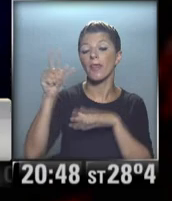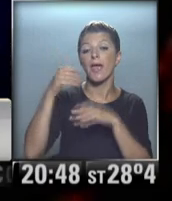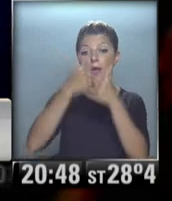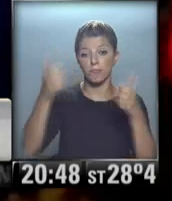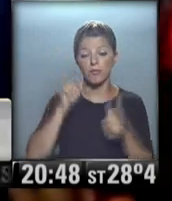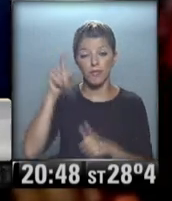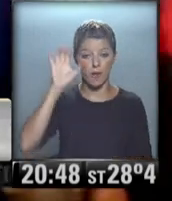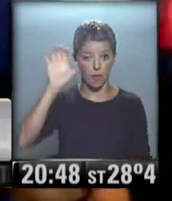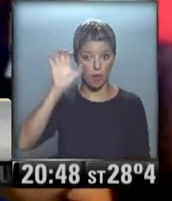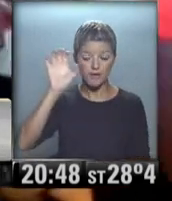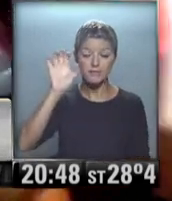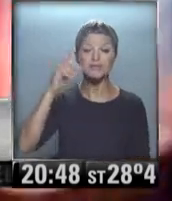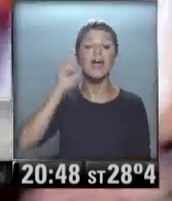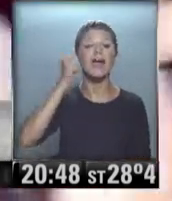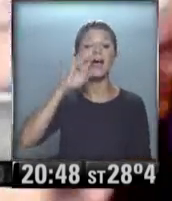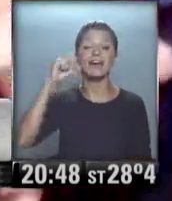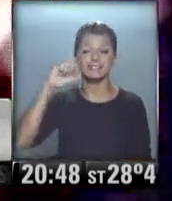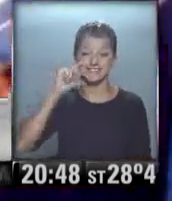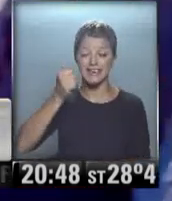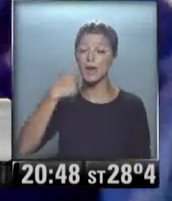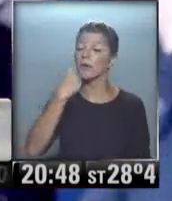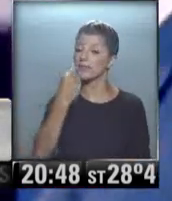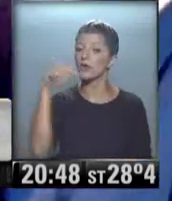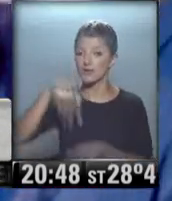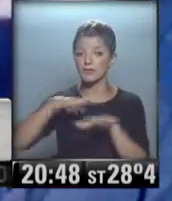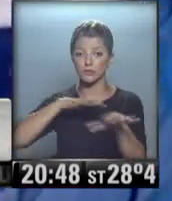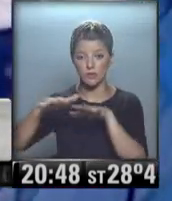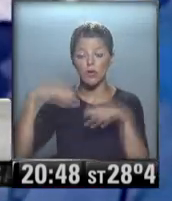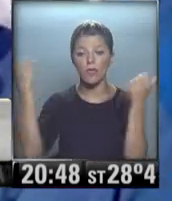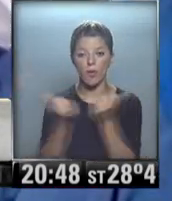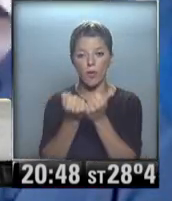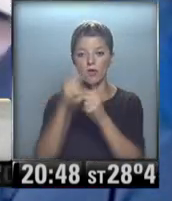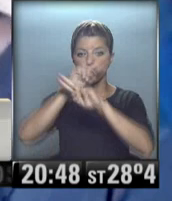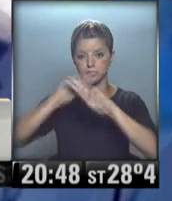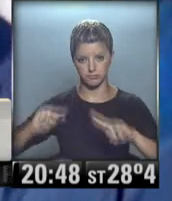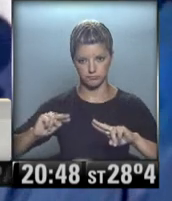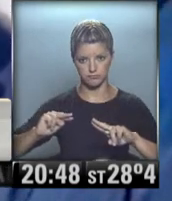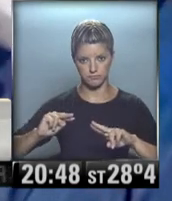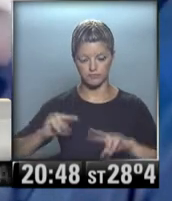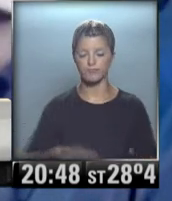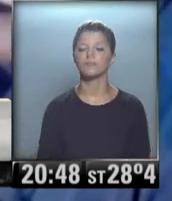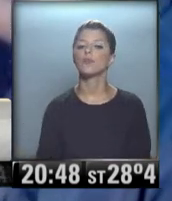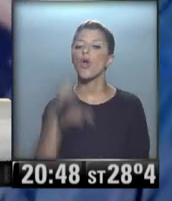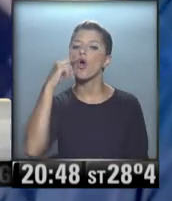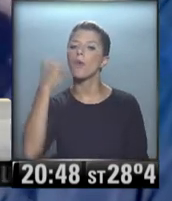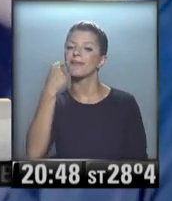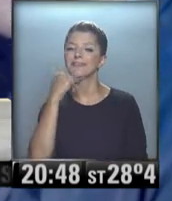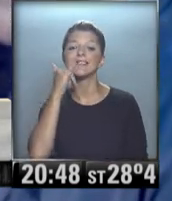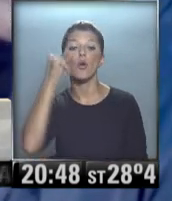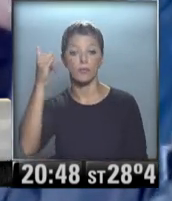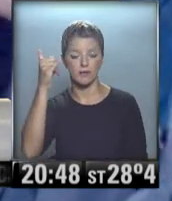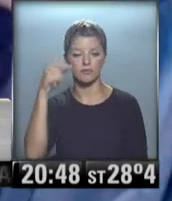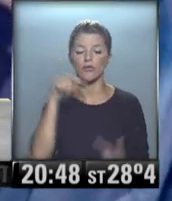jorge garcía tras considerar nula el acta del acuerdo mire yo creo que únicamente en